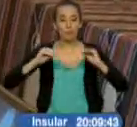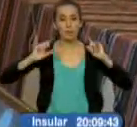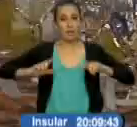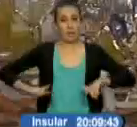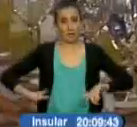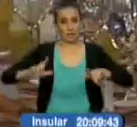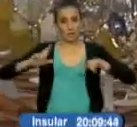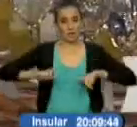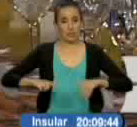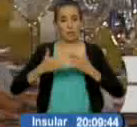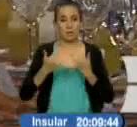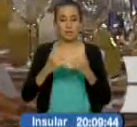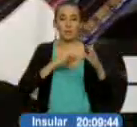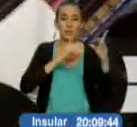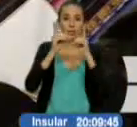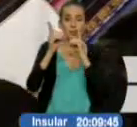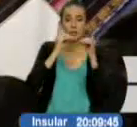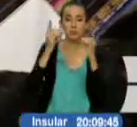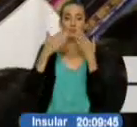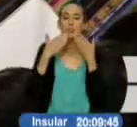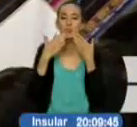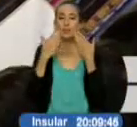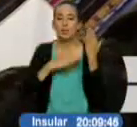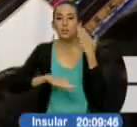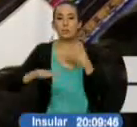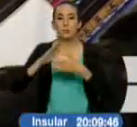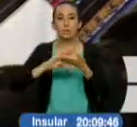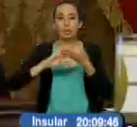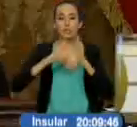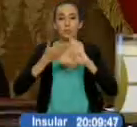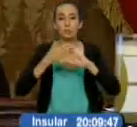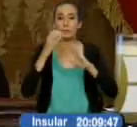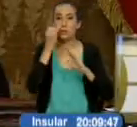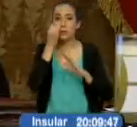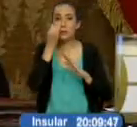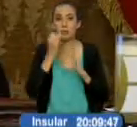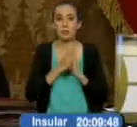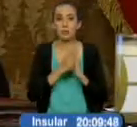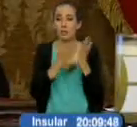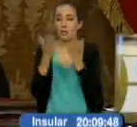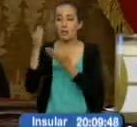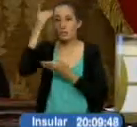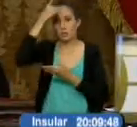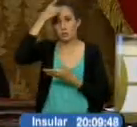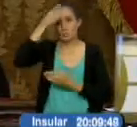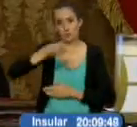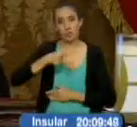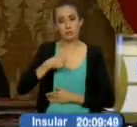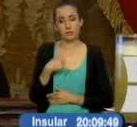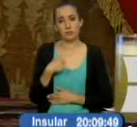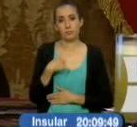una reunión en el ámbito del diálogo nacional con la dirigencia indígena en Palacio. He tomado la decisión de que se entregue